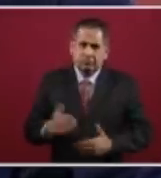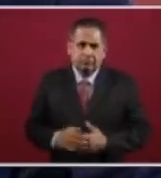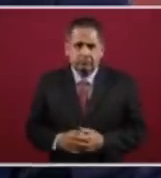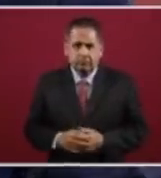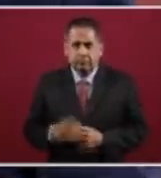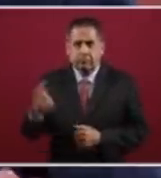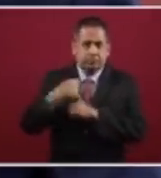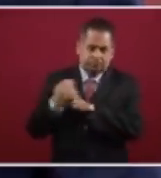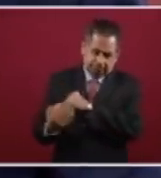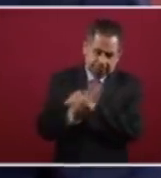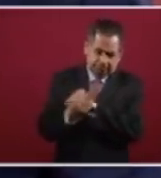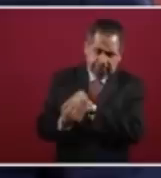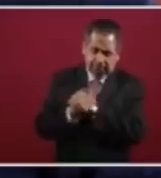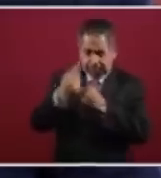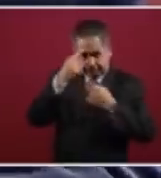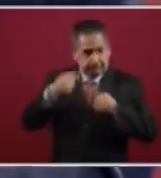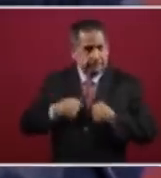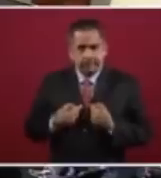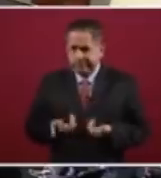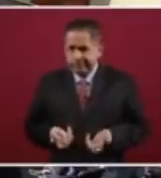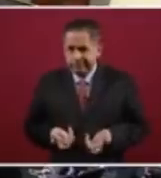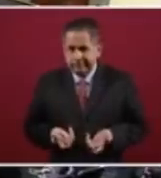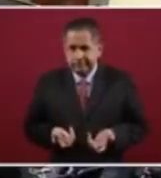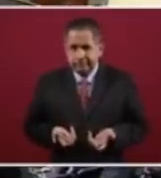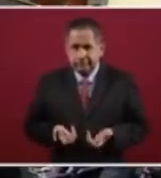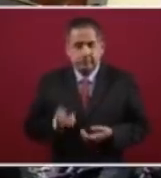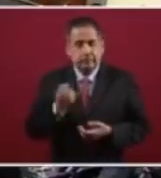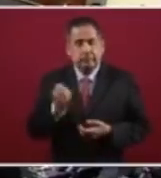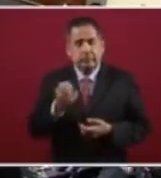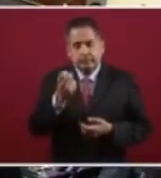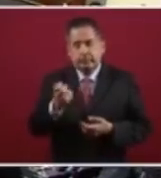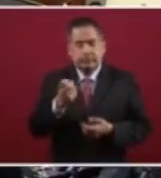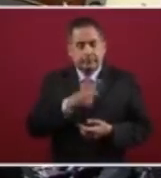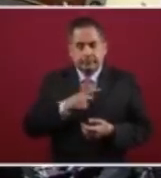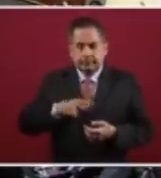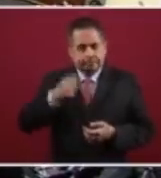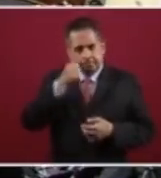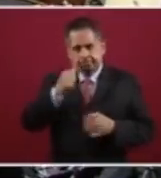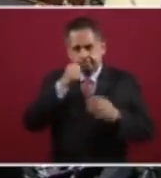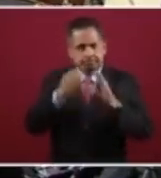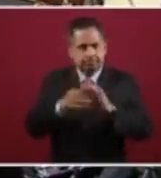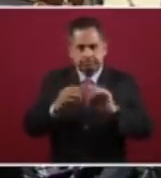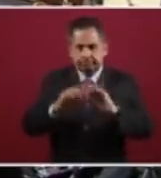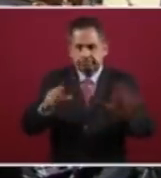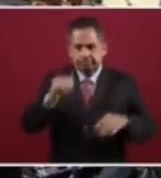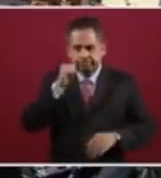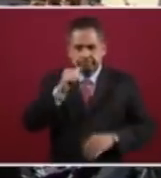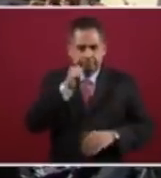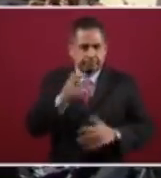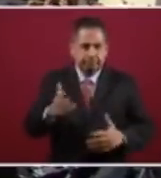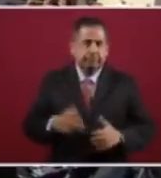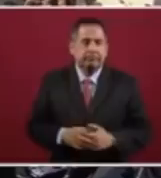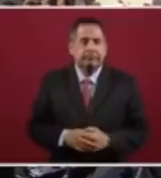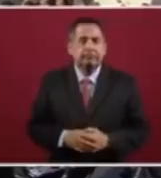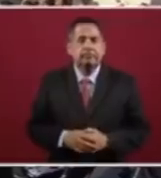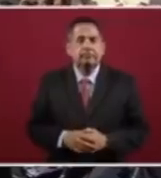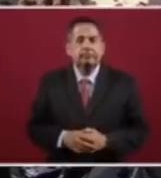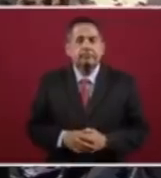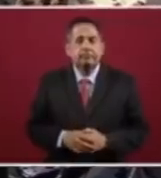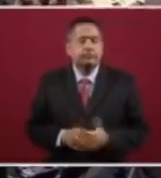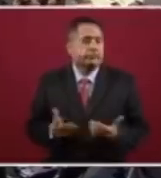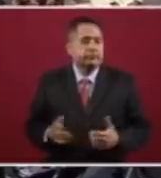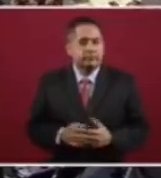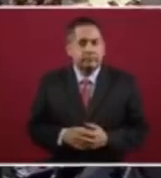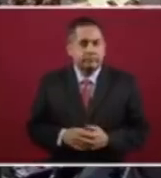la que me defendió, y así tiene que ser siempre. Entonces, ¿qué